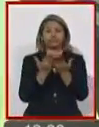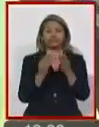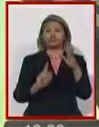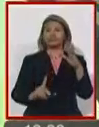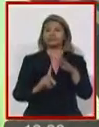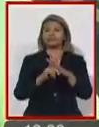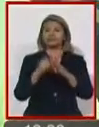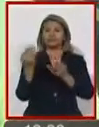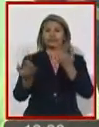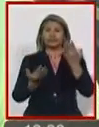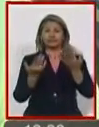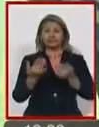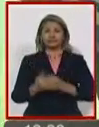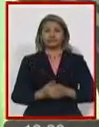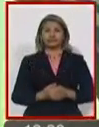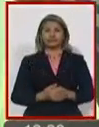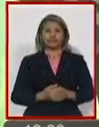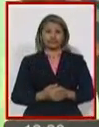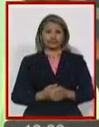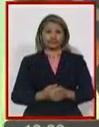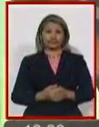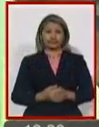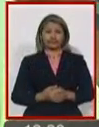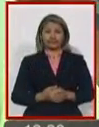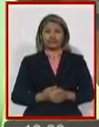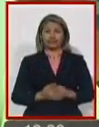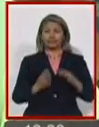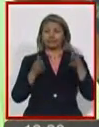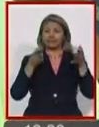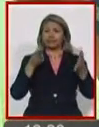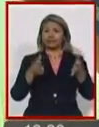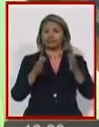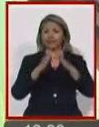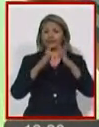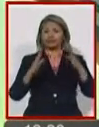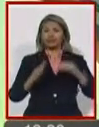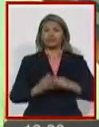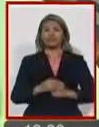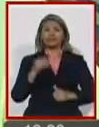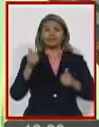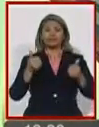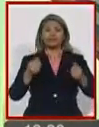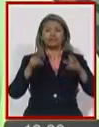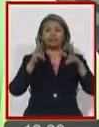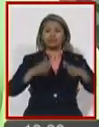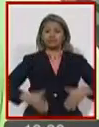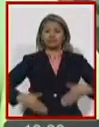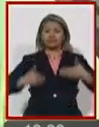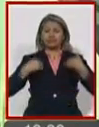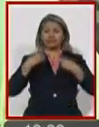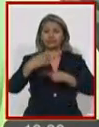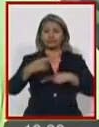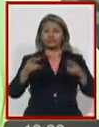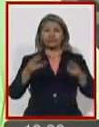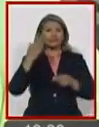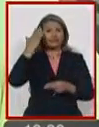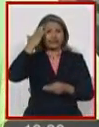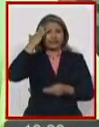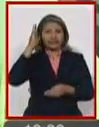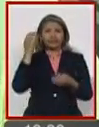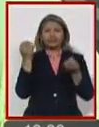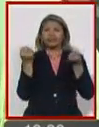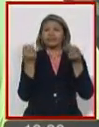mire, por nada más ella quizá fue dejando su casa. ¿Cuántas personas vivían en estos dormitorios? Mire, no